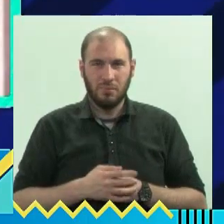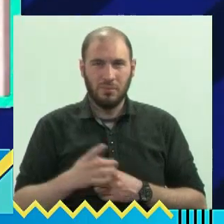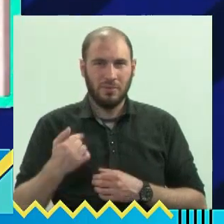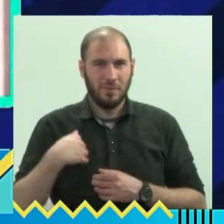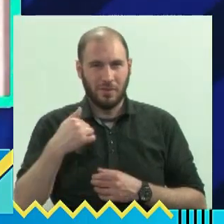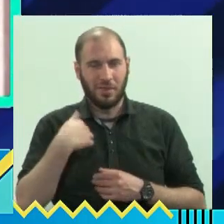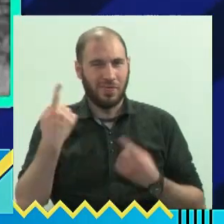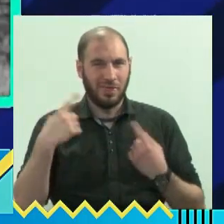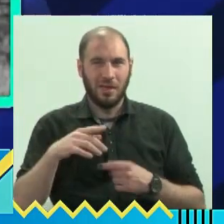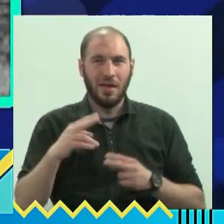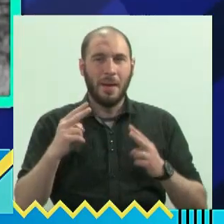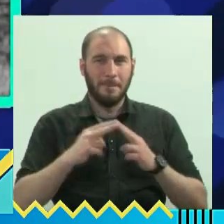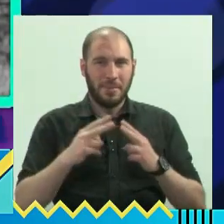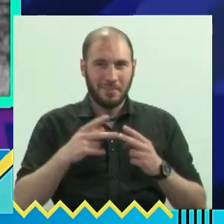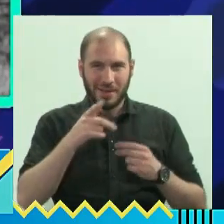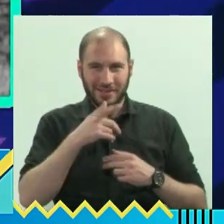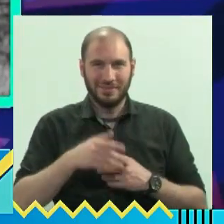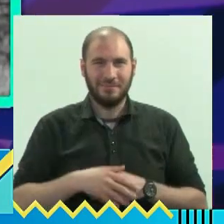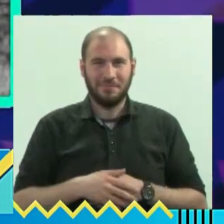parecido, ¿no? Tengo un primo que es muy parecido.